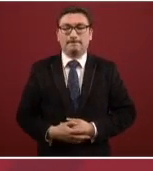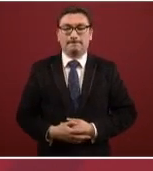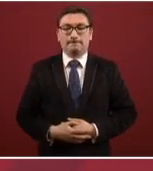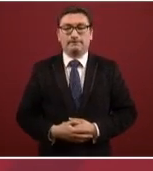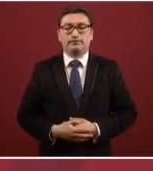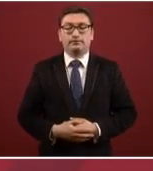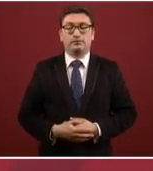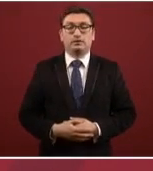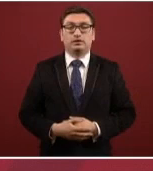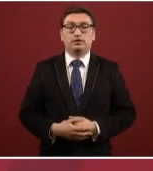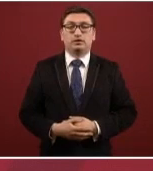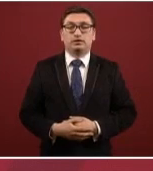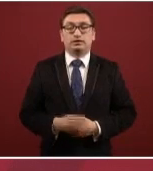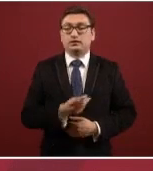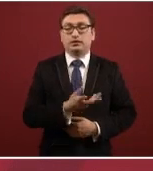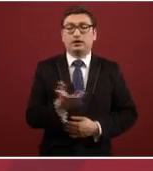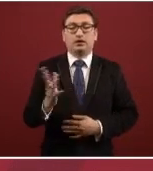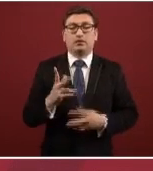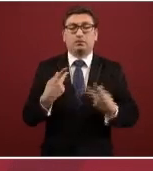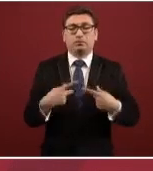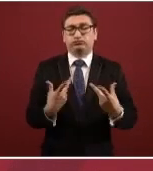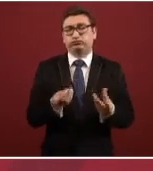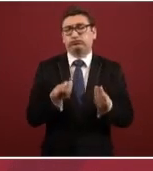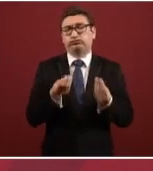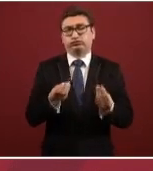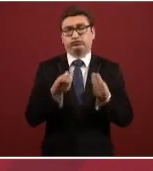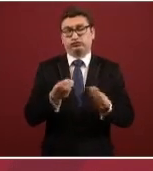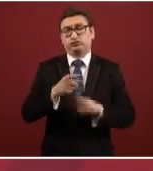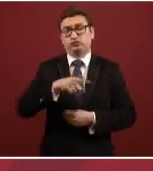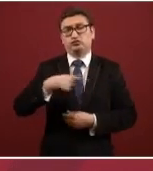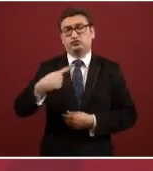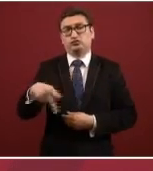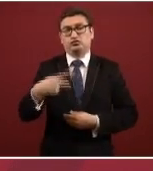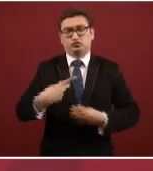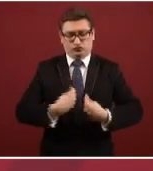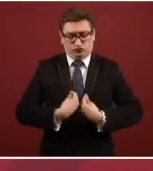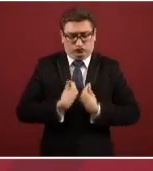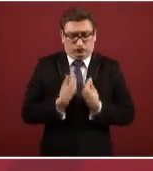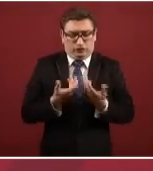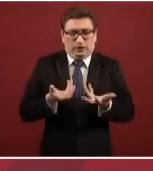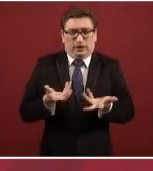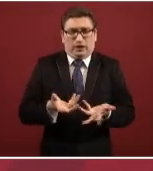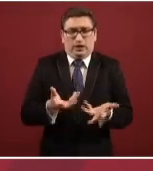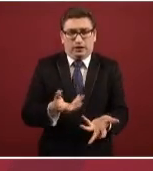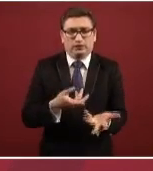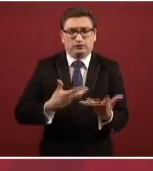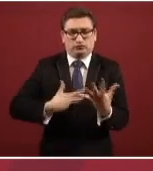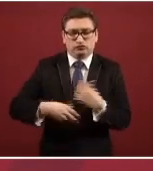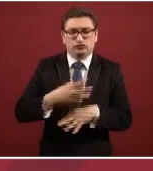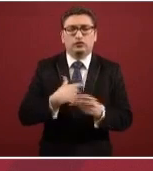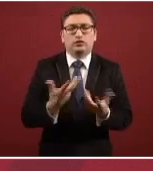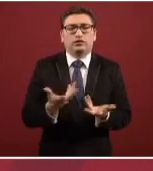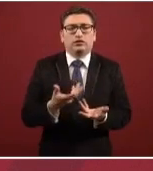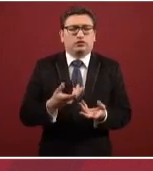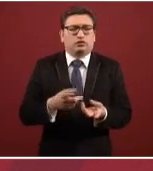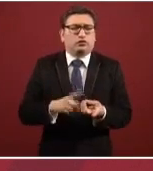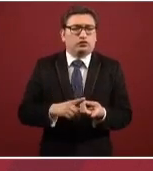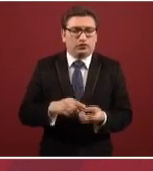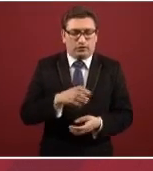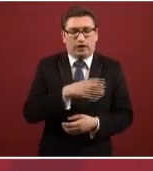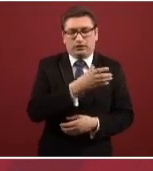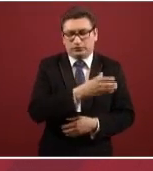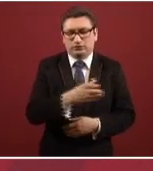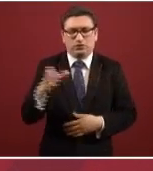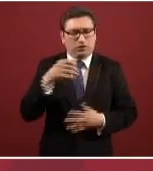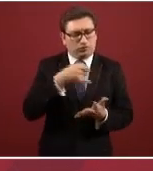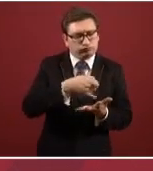Mucha gente vive de lo que produce en el campo.